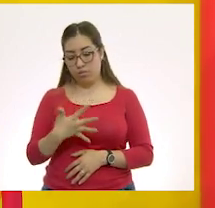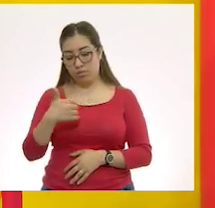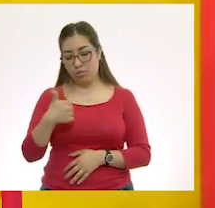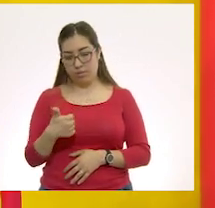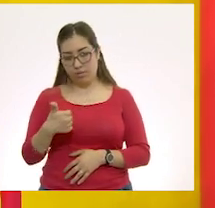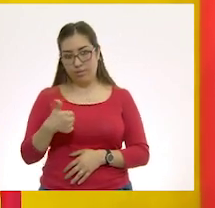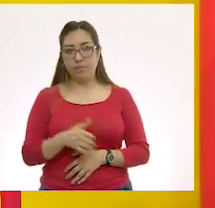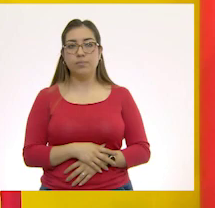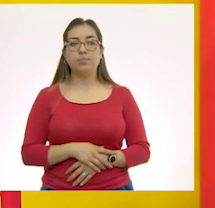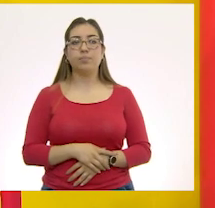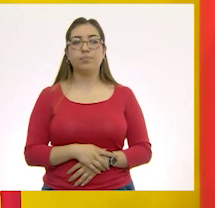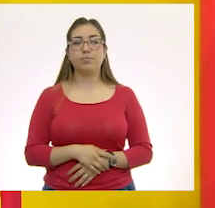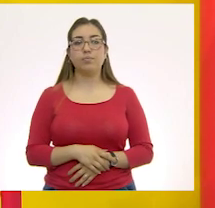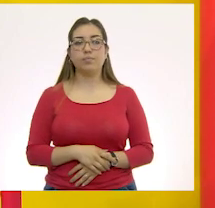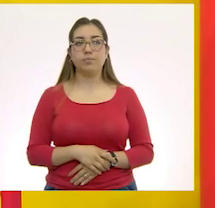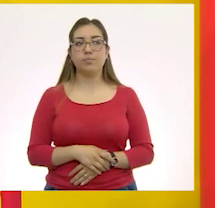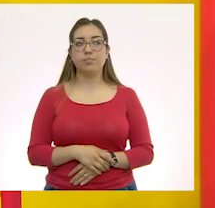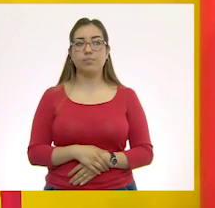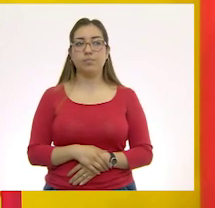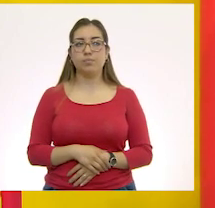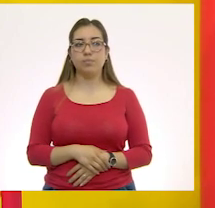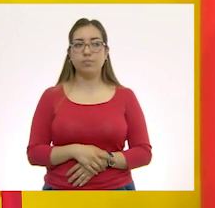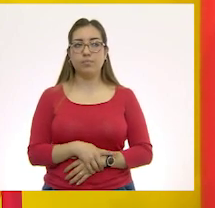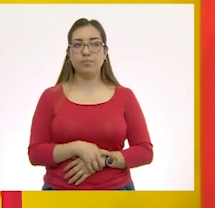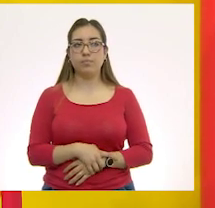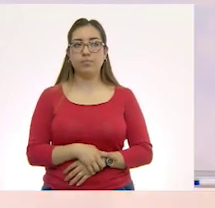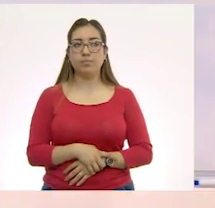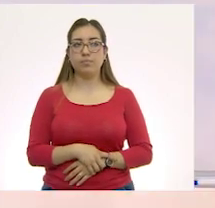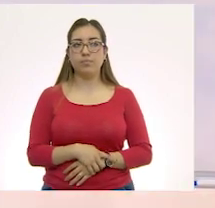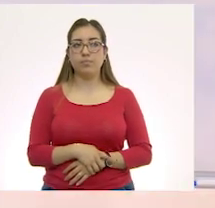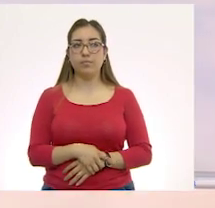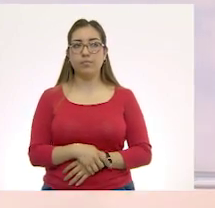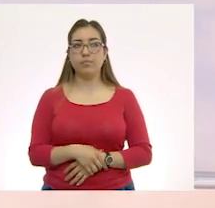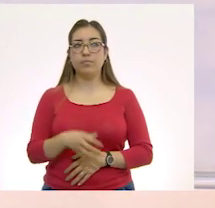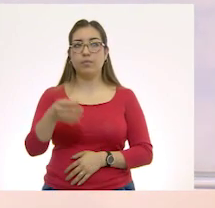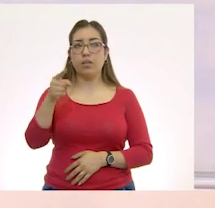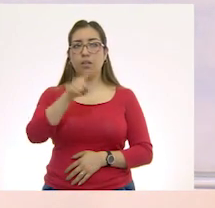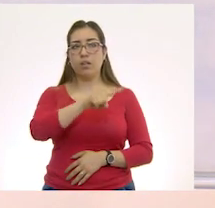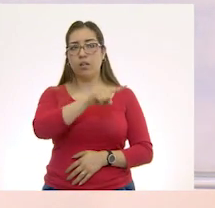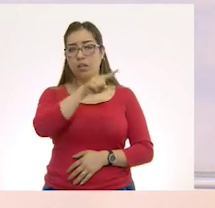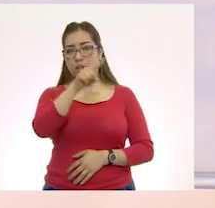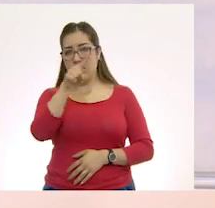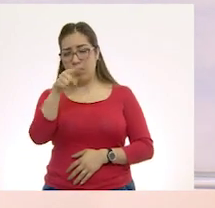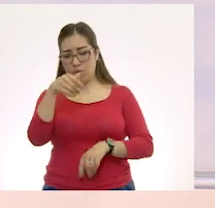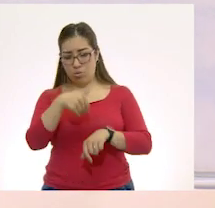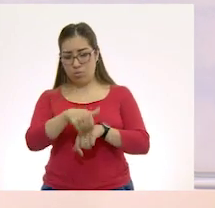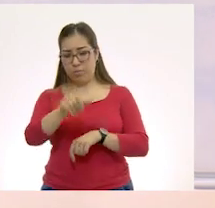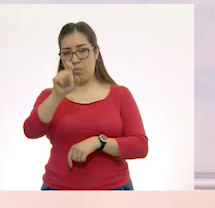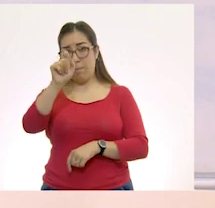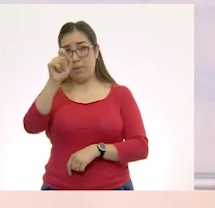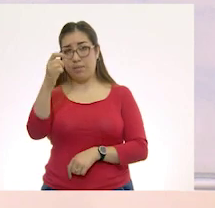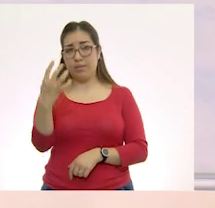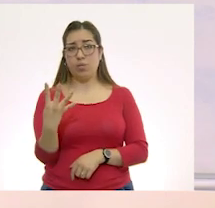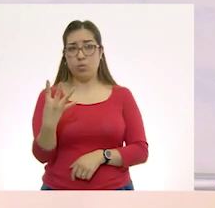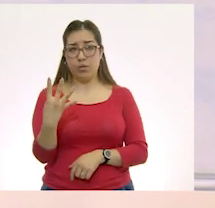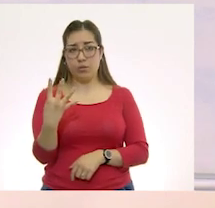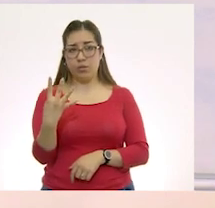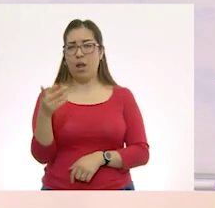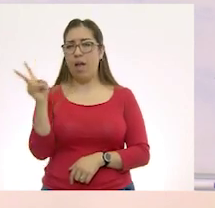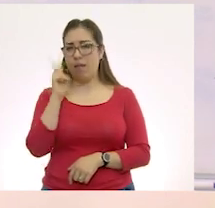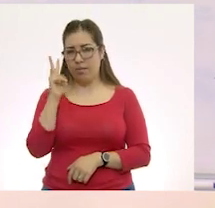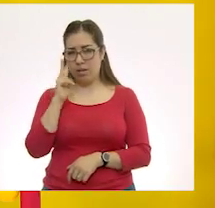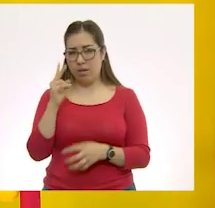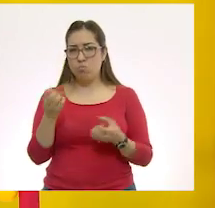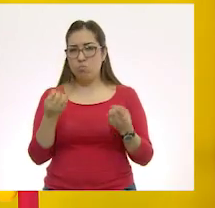456 cayó en el 21 22 23 24 que vamos a